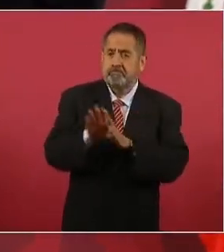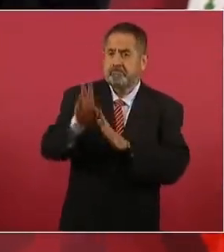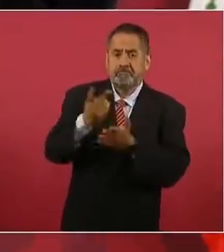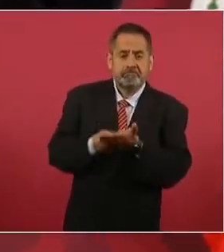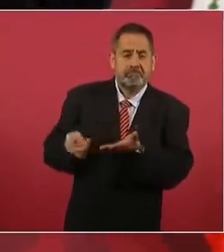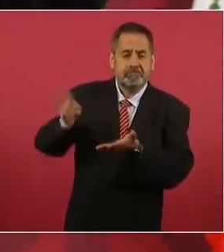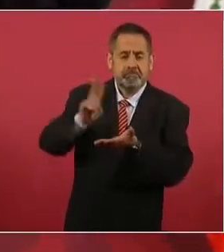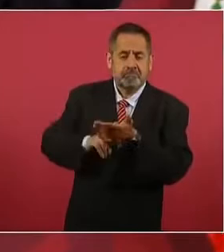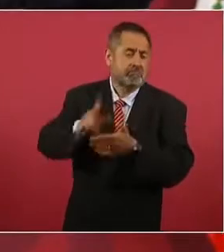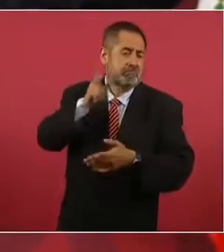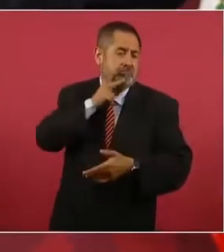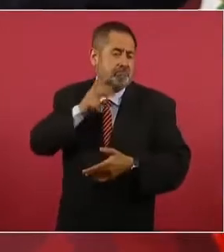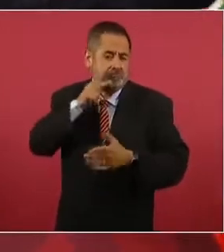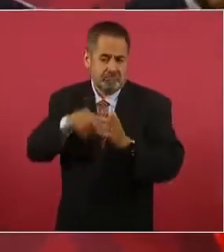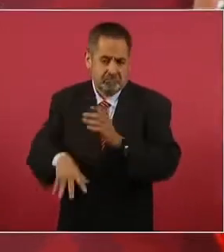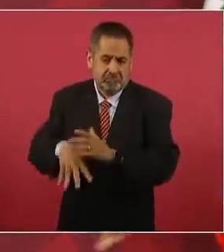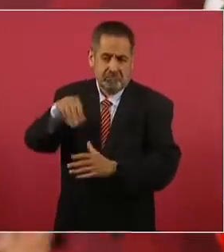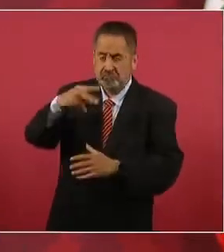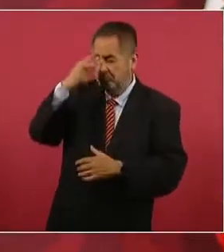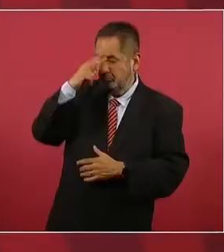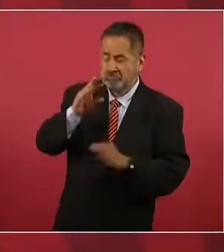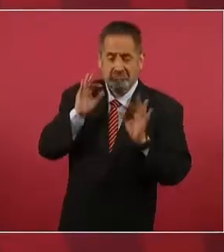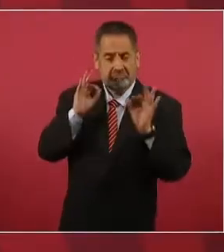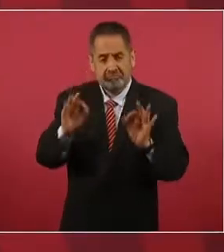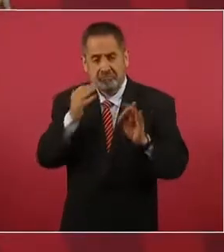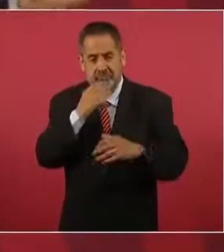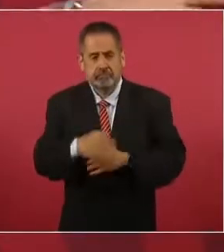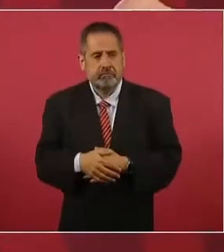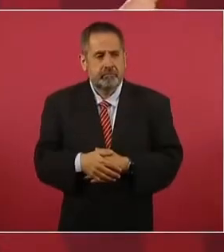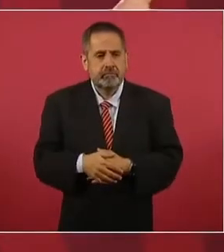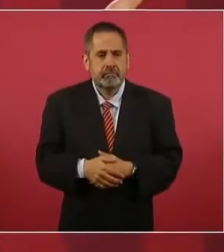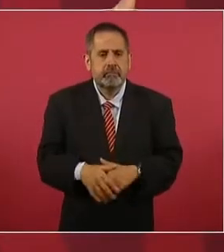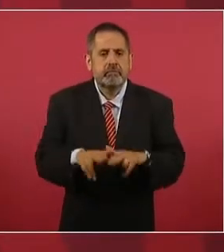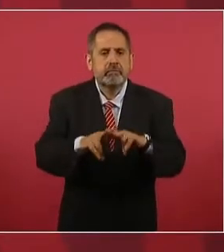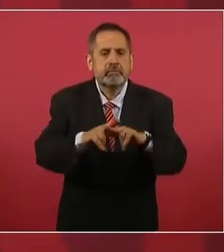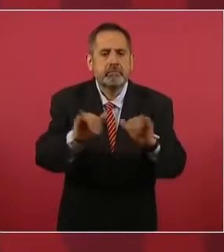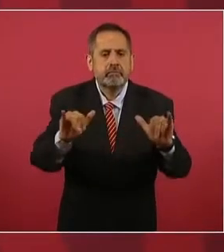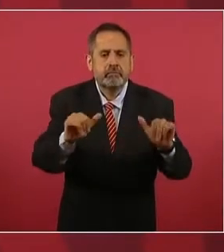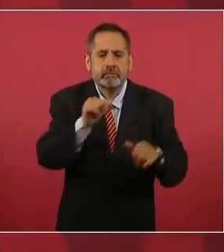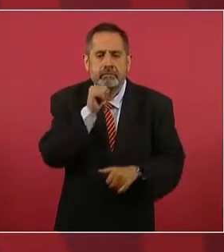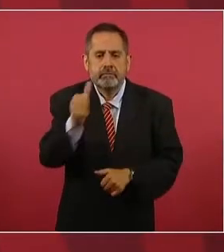la producción de petróleo en México, y no llegó nada.